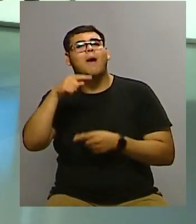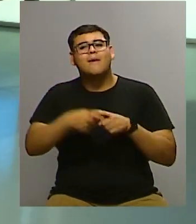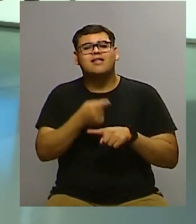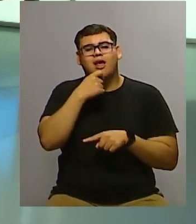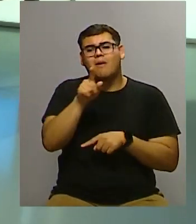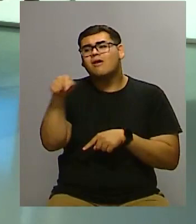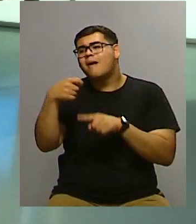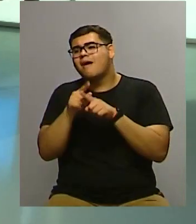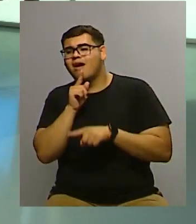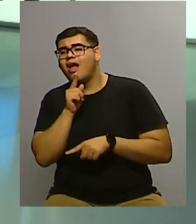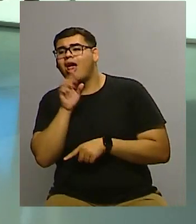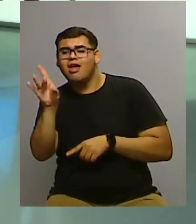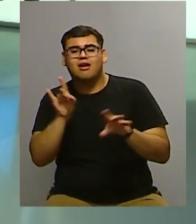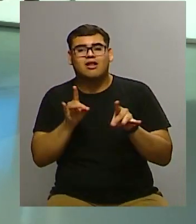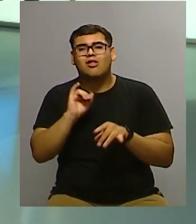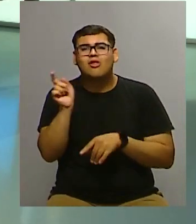escasear. Tal cual. Entonces,